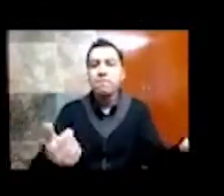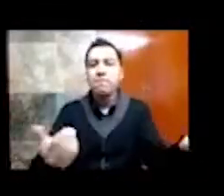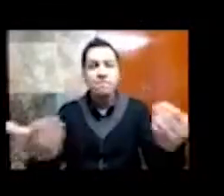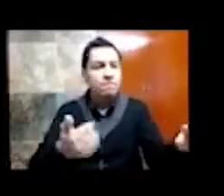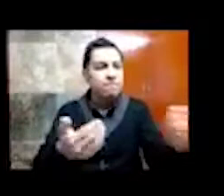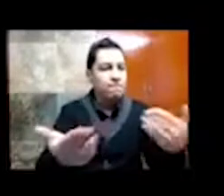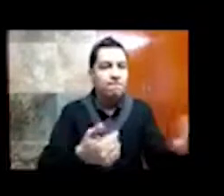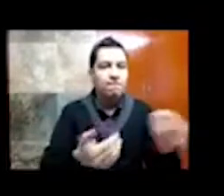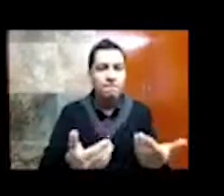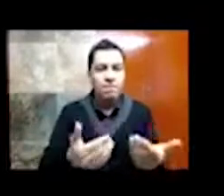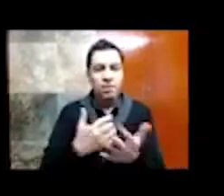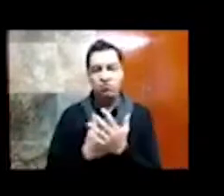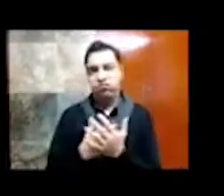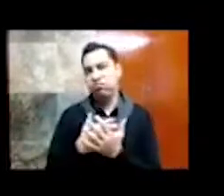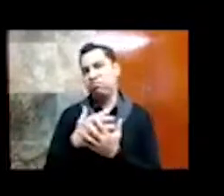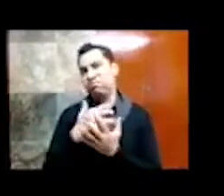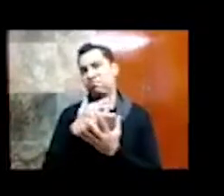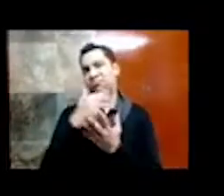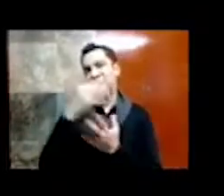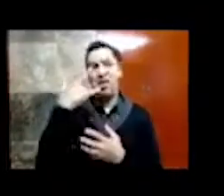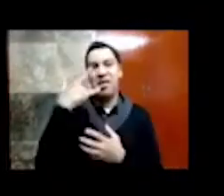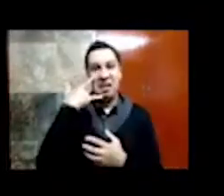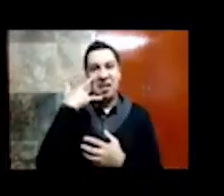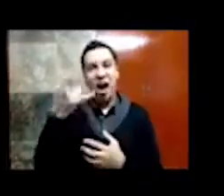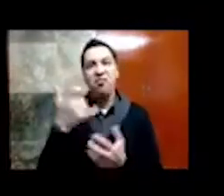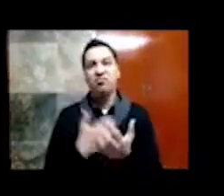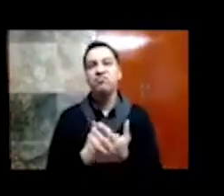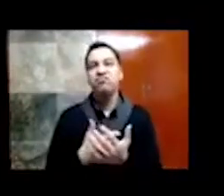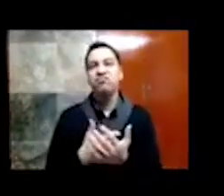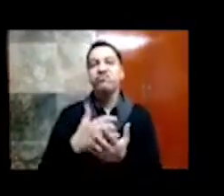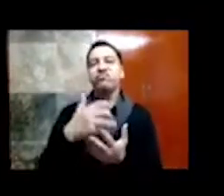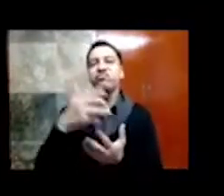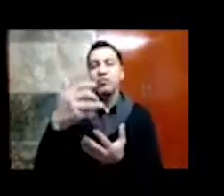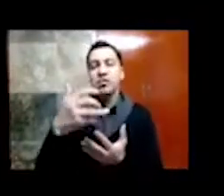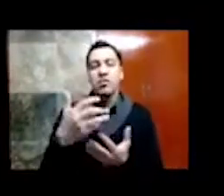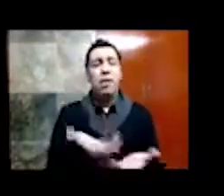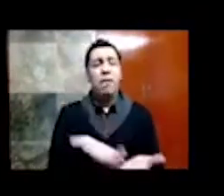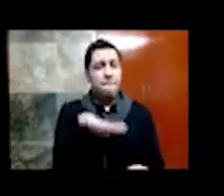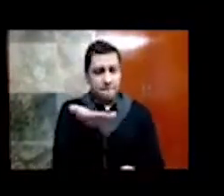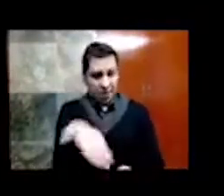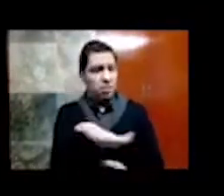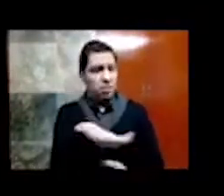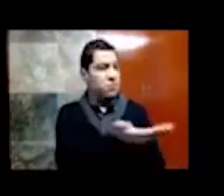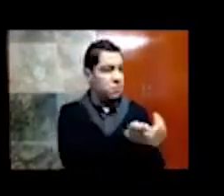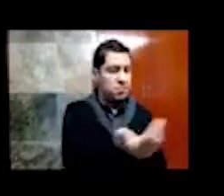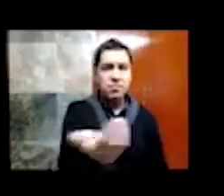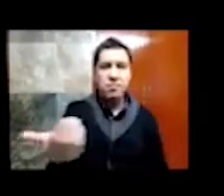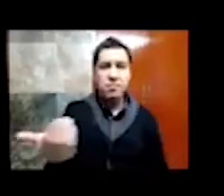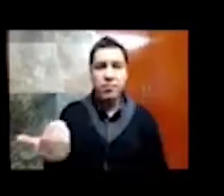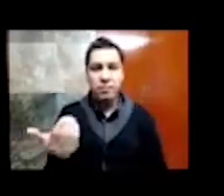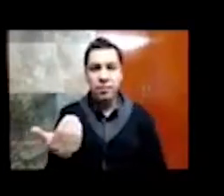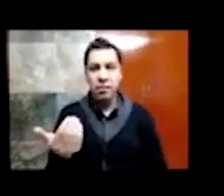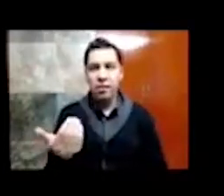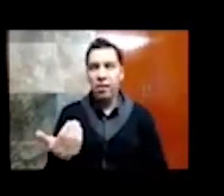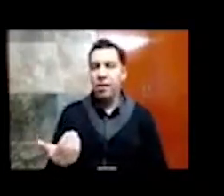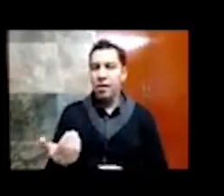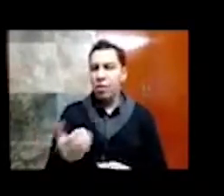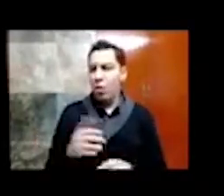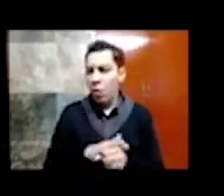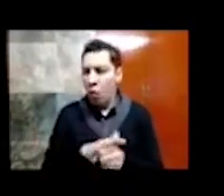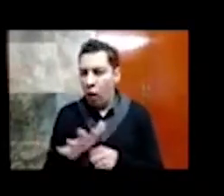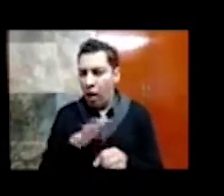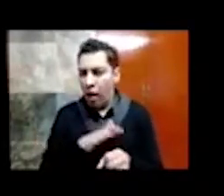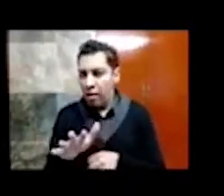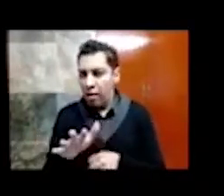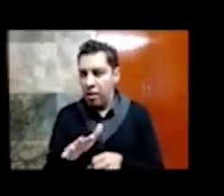bastante exótico y excéntrico. Y por virtud de Huitzilopochtli, todo lo que